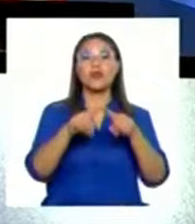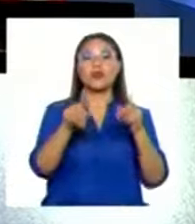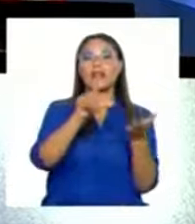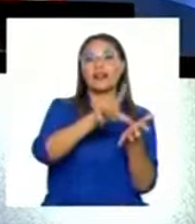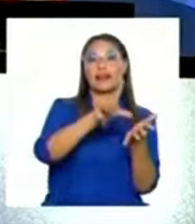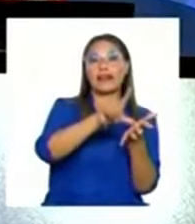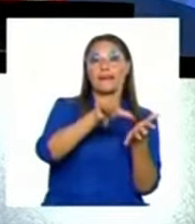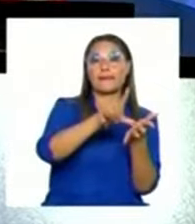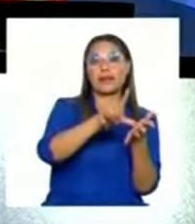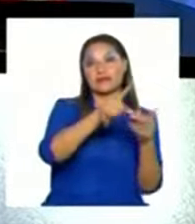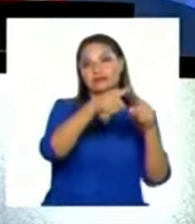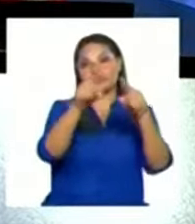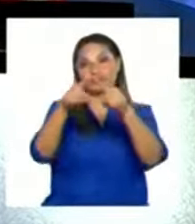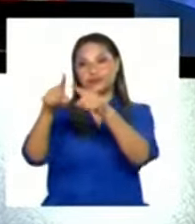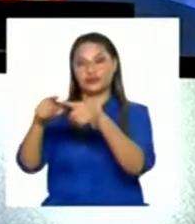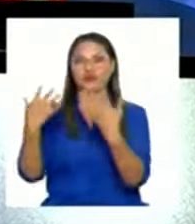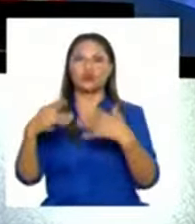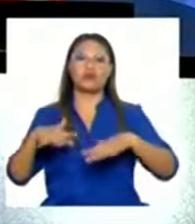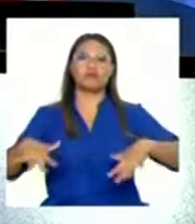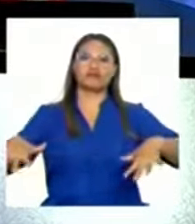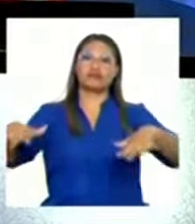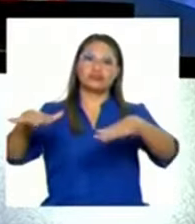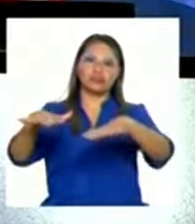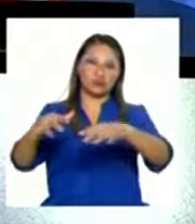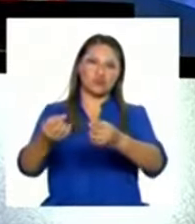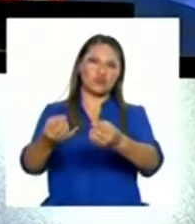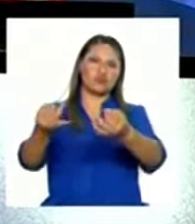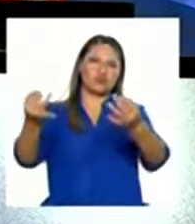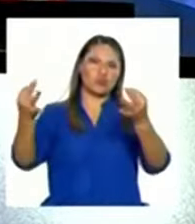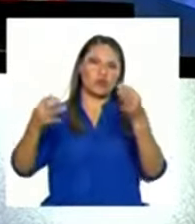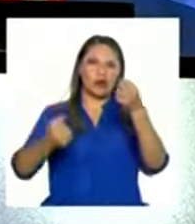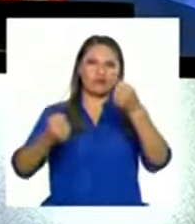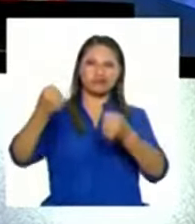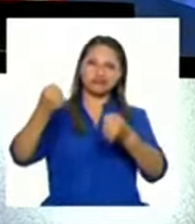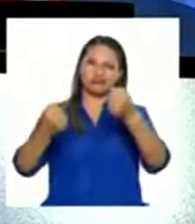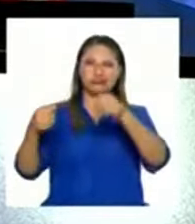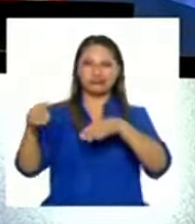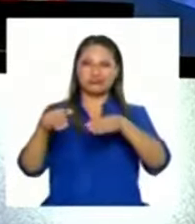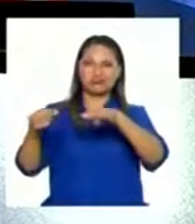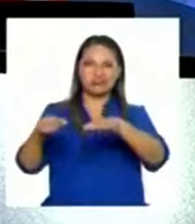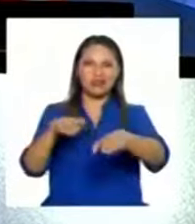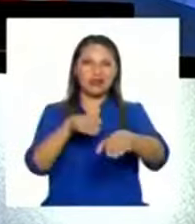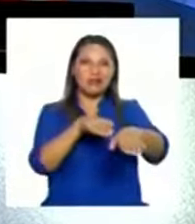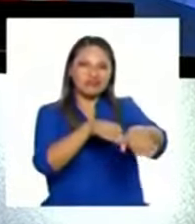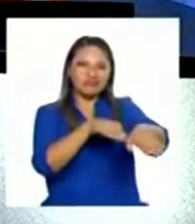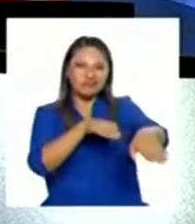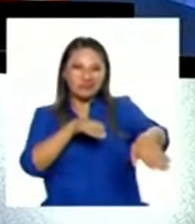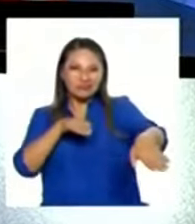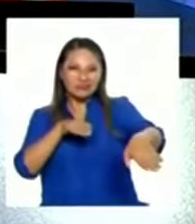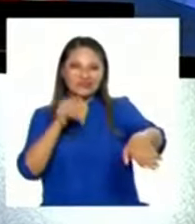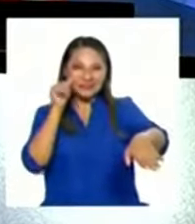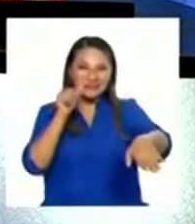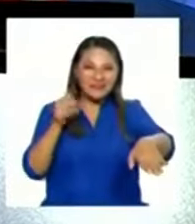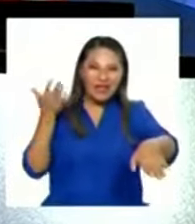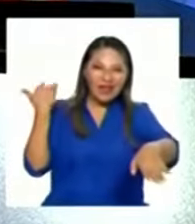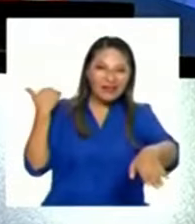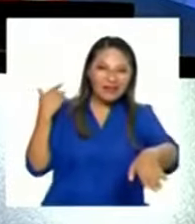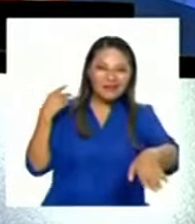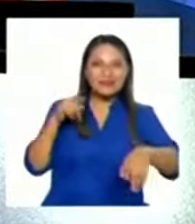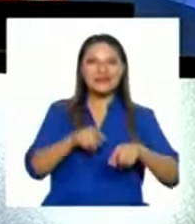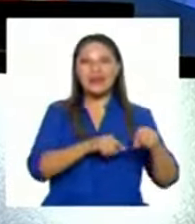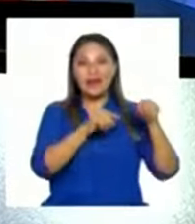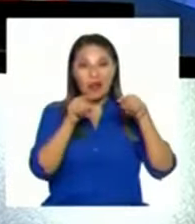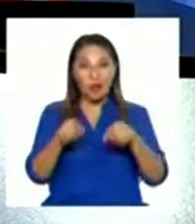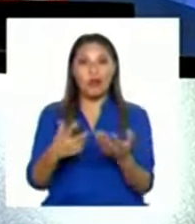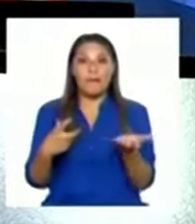diferentes destinos del país se vieron rebasadas por la congestión vehicular, lo que no veíamos, Jenny, ayer, ¿verdad? Ocurrió claro. Hoy. Bueno, y también